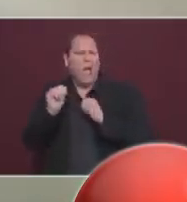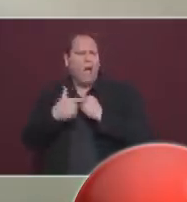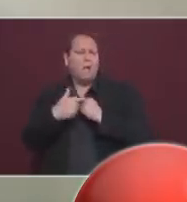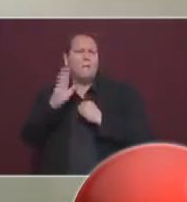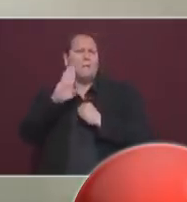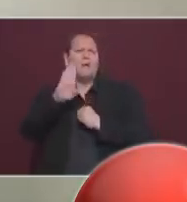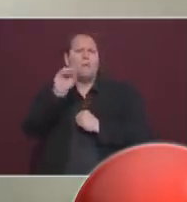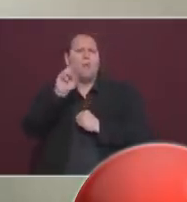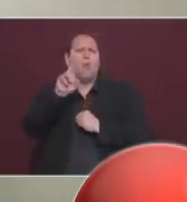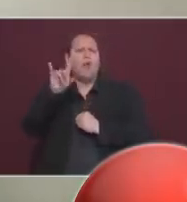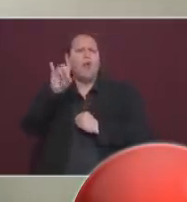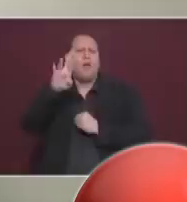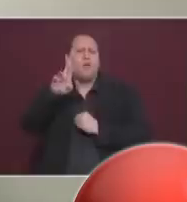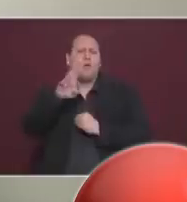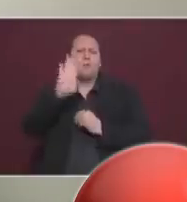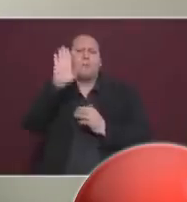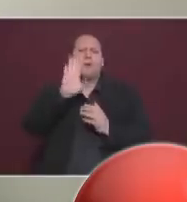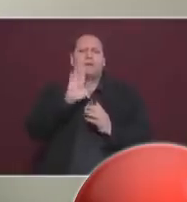borrador